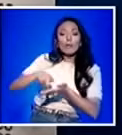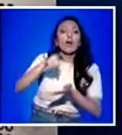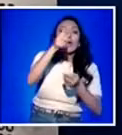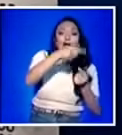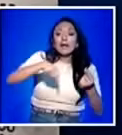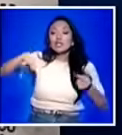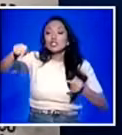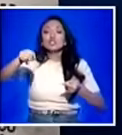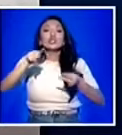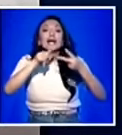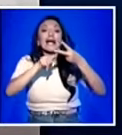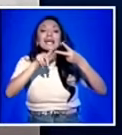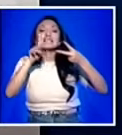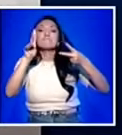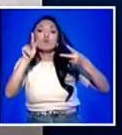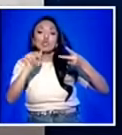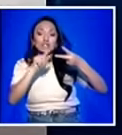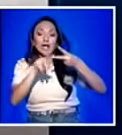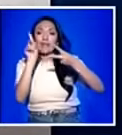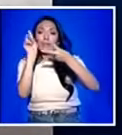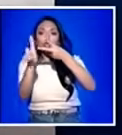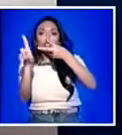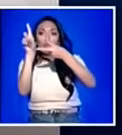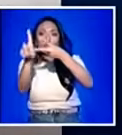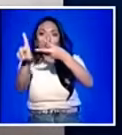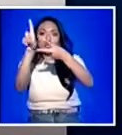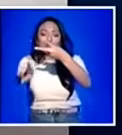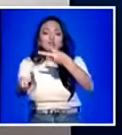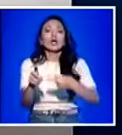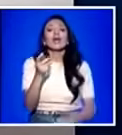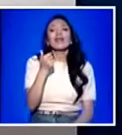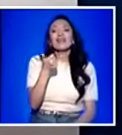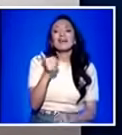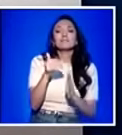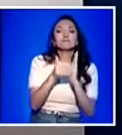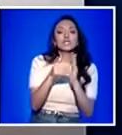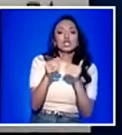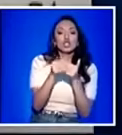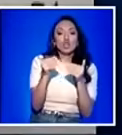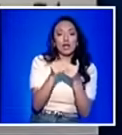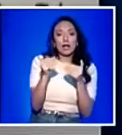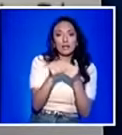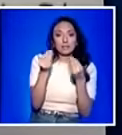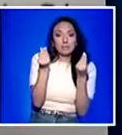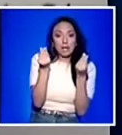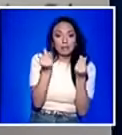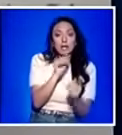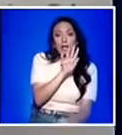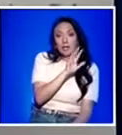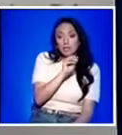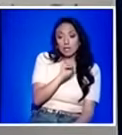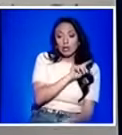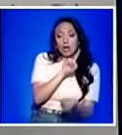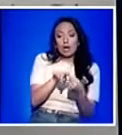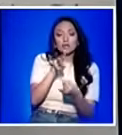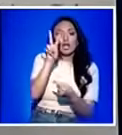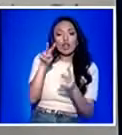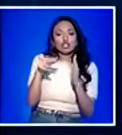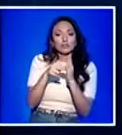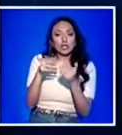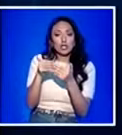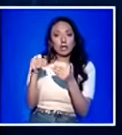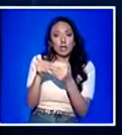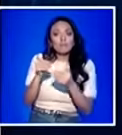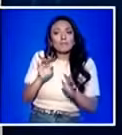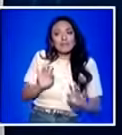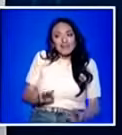esposa Catherine Guaita. La fiscalía detectó al menos $10,000 en transferencias que iban desde $500 hasta $2,000.